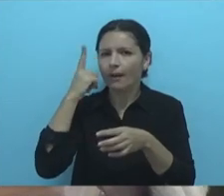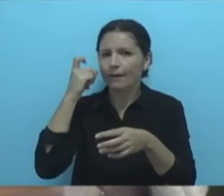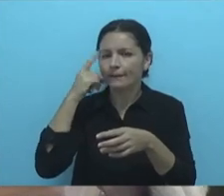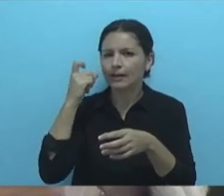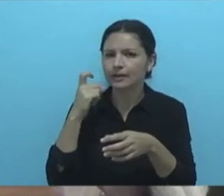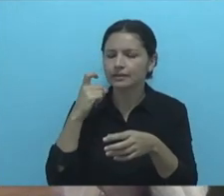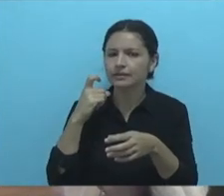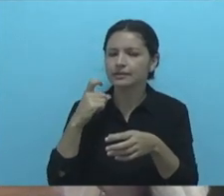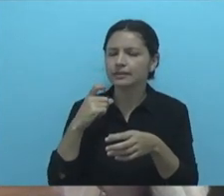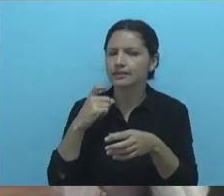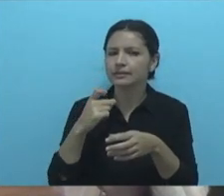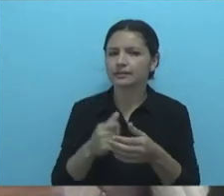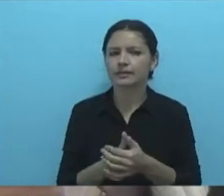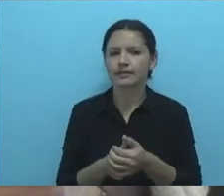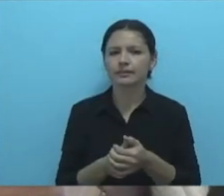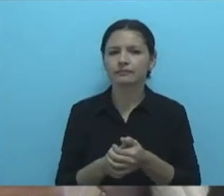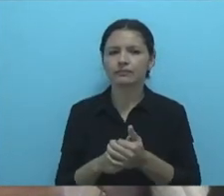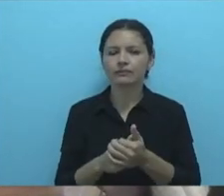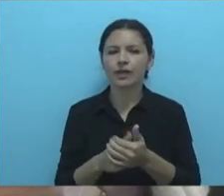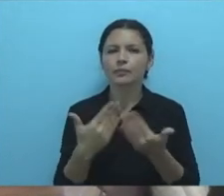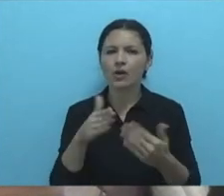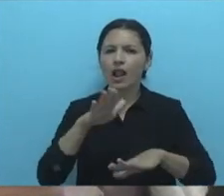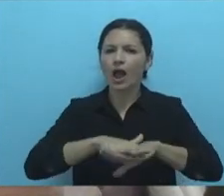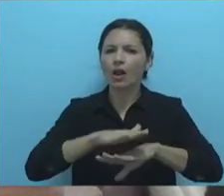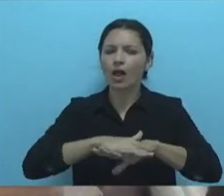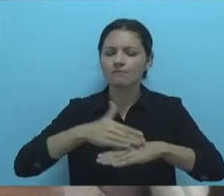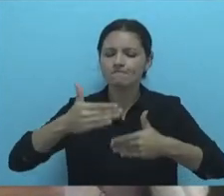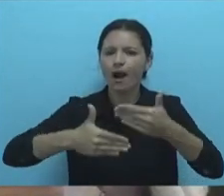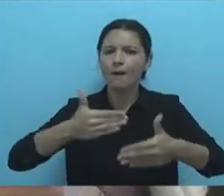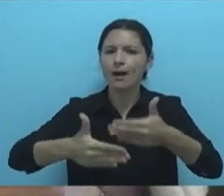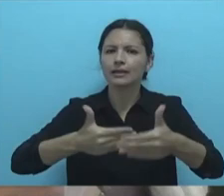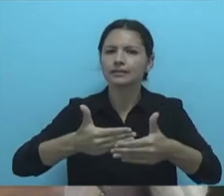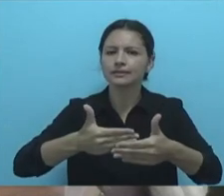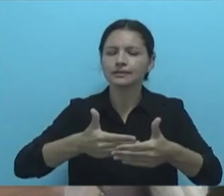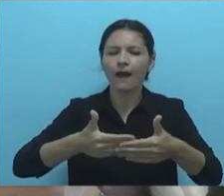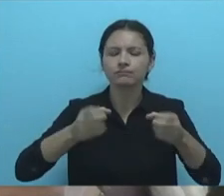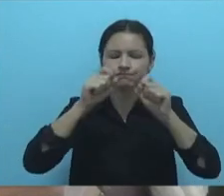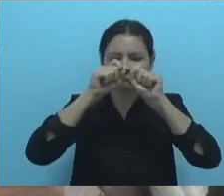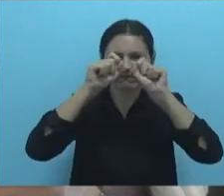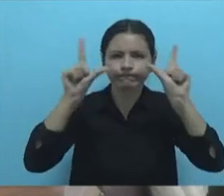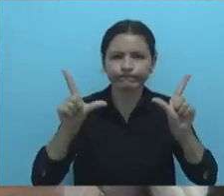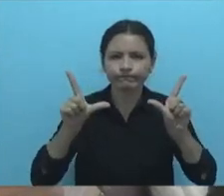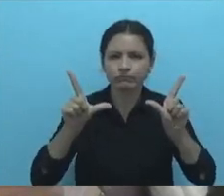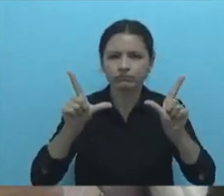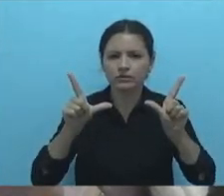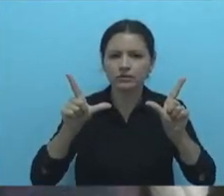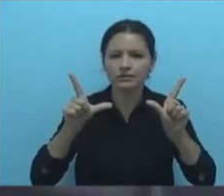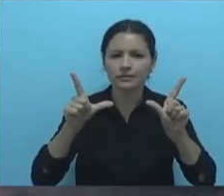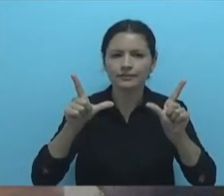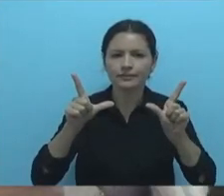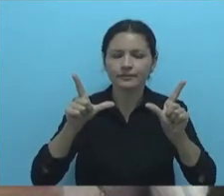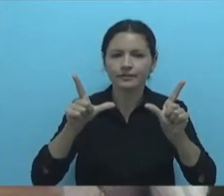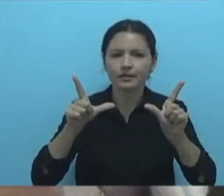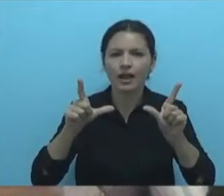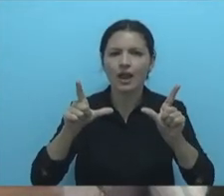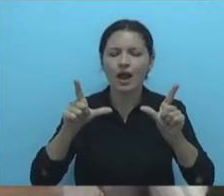Fe asuma esta reparación Para ir avanzando en la transparencia y realmente en una